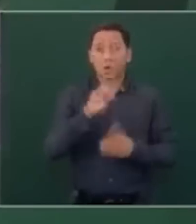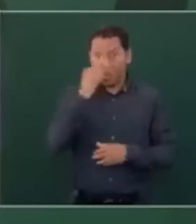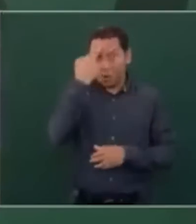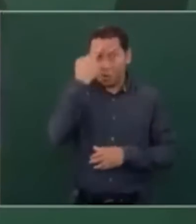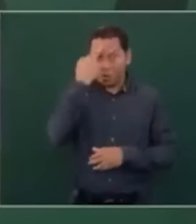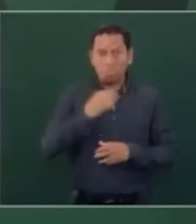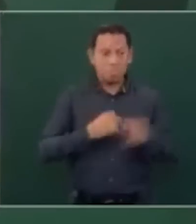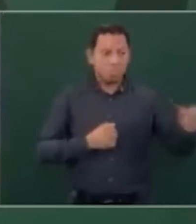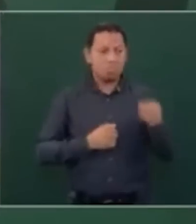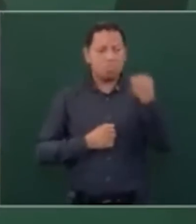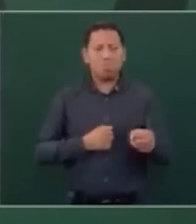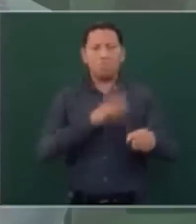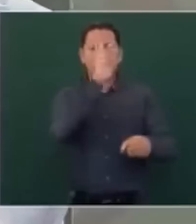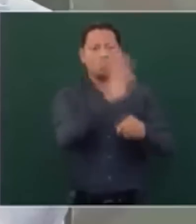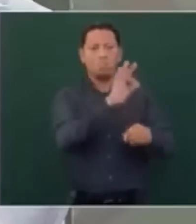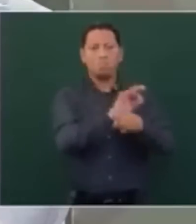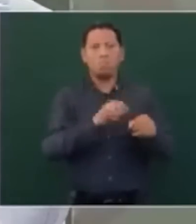Salinas.